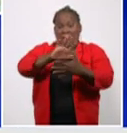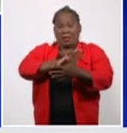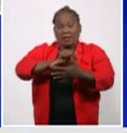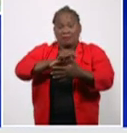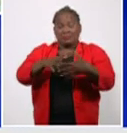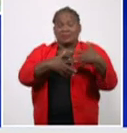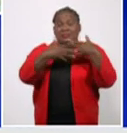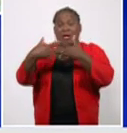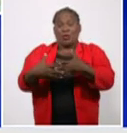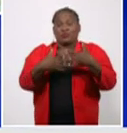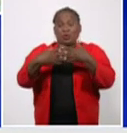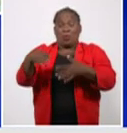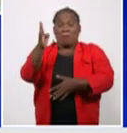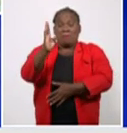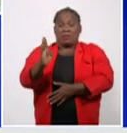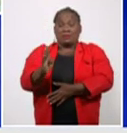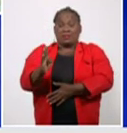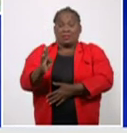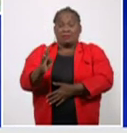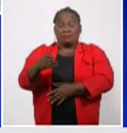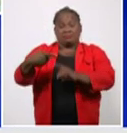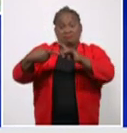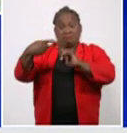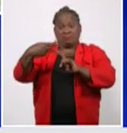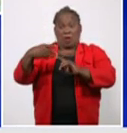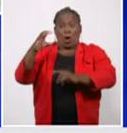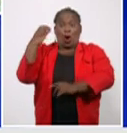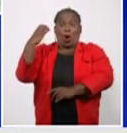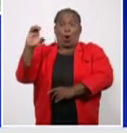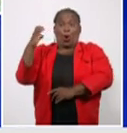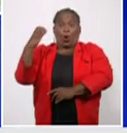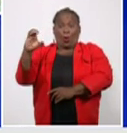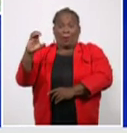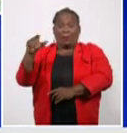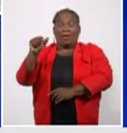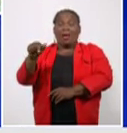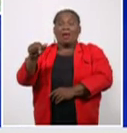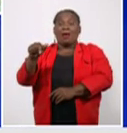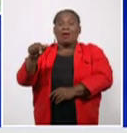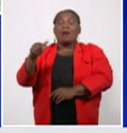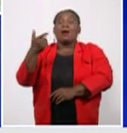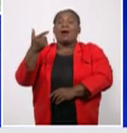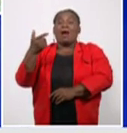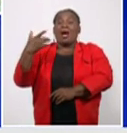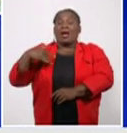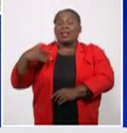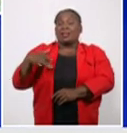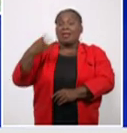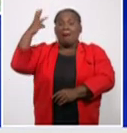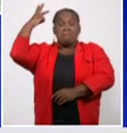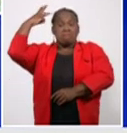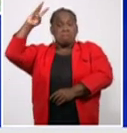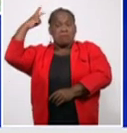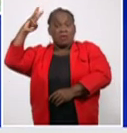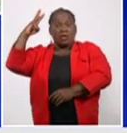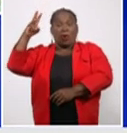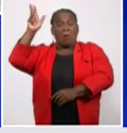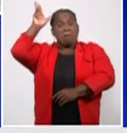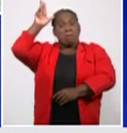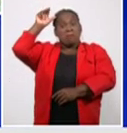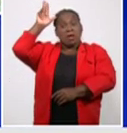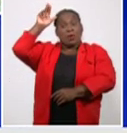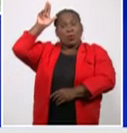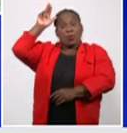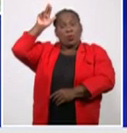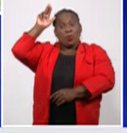Brasil, a la cabeza Colombia, Argentina, México, Perú, Canadá, Chile, en